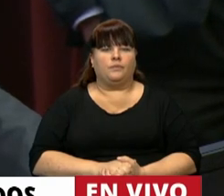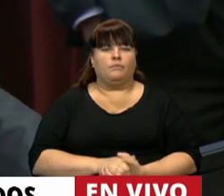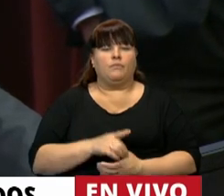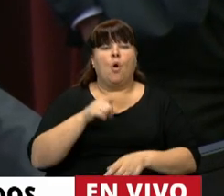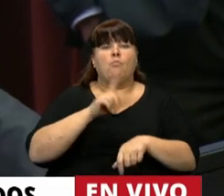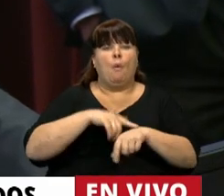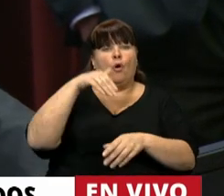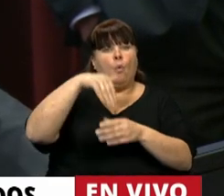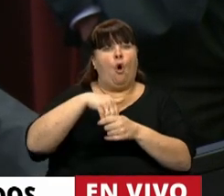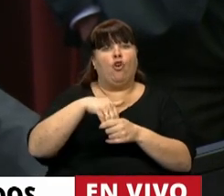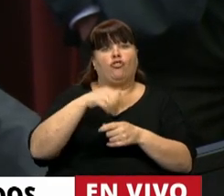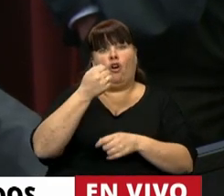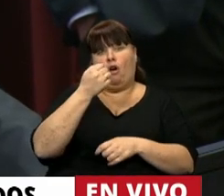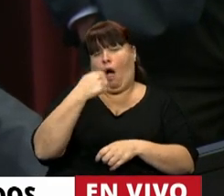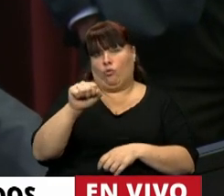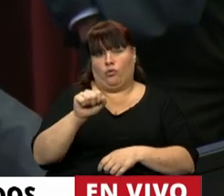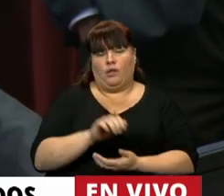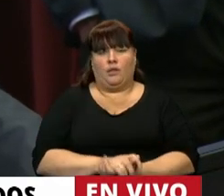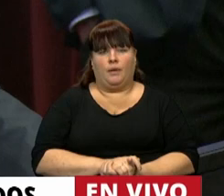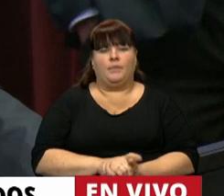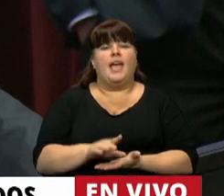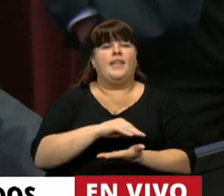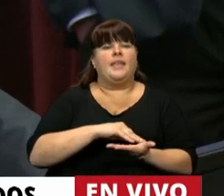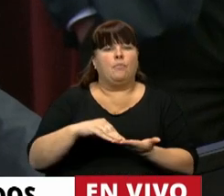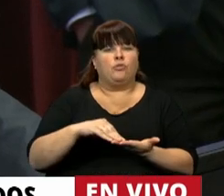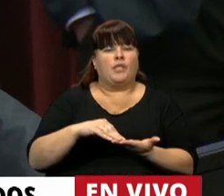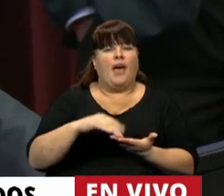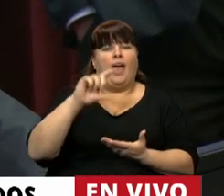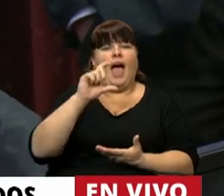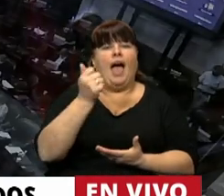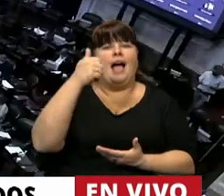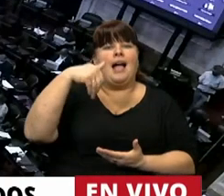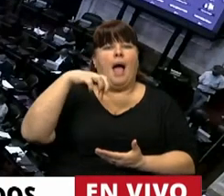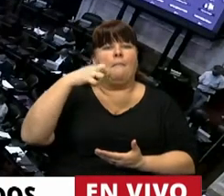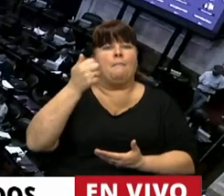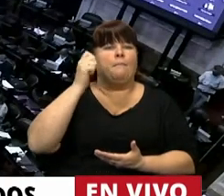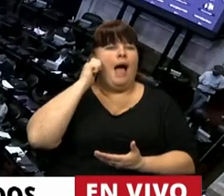ausente a la hora de votar diputada marcela campagnoli